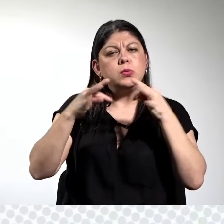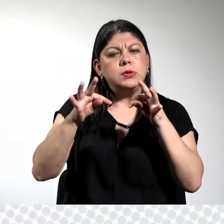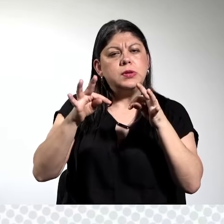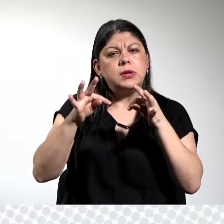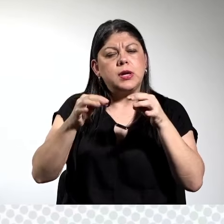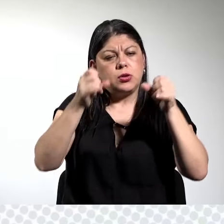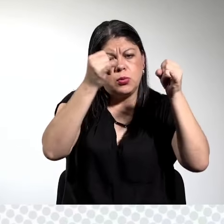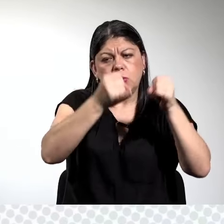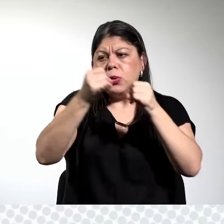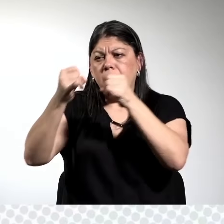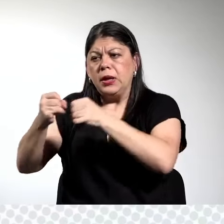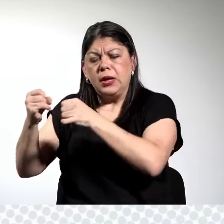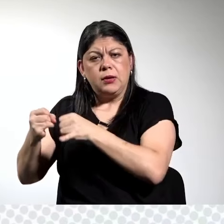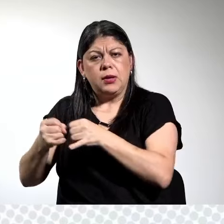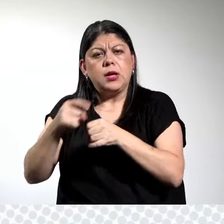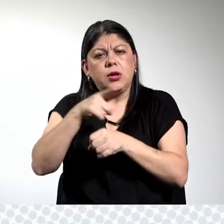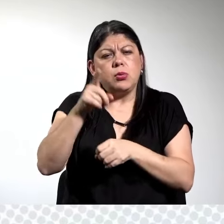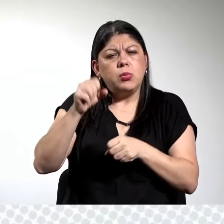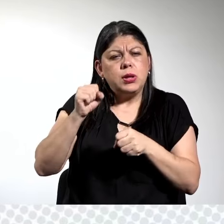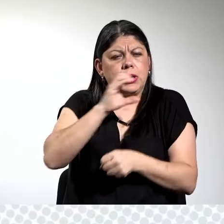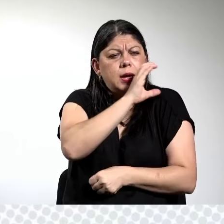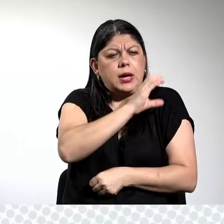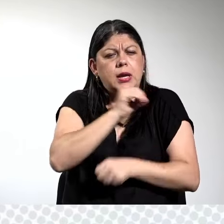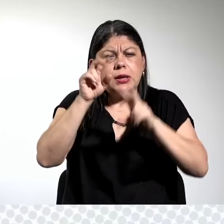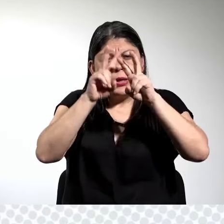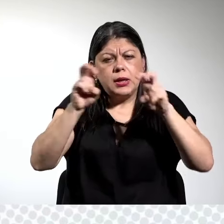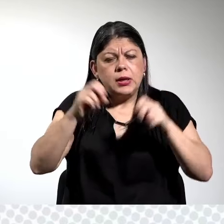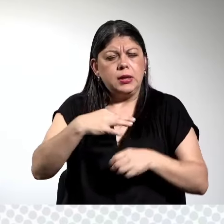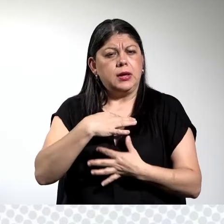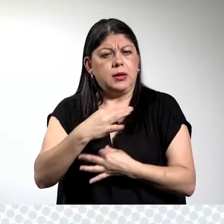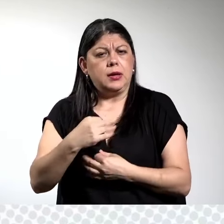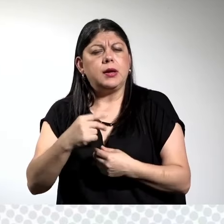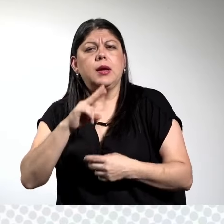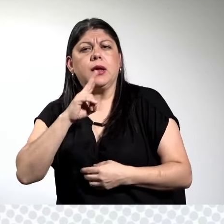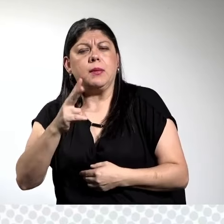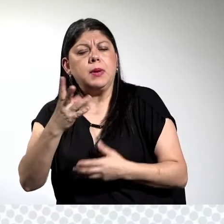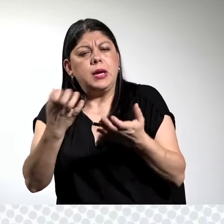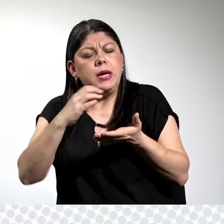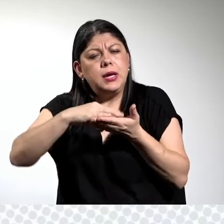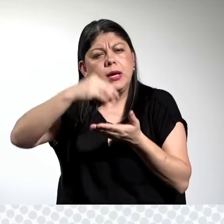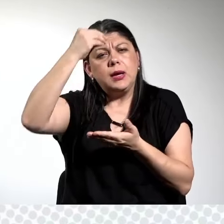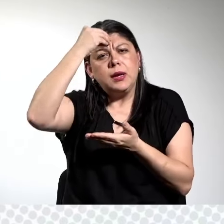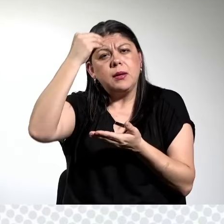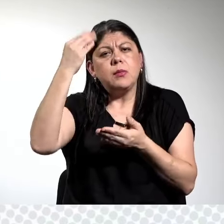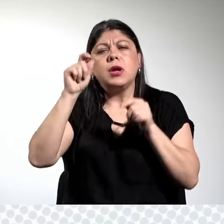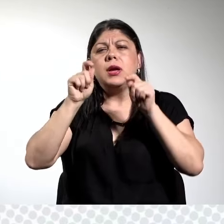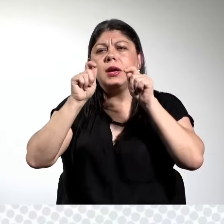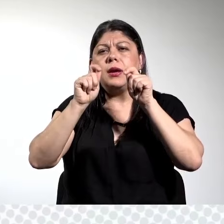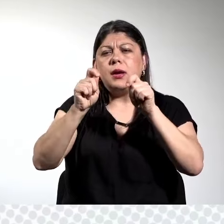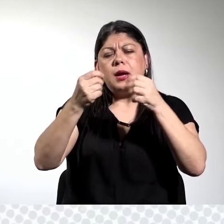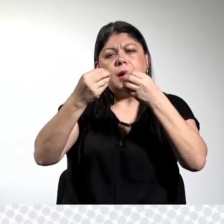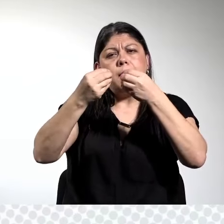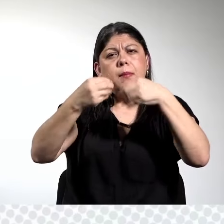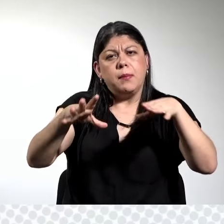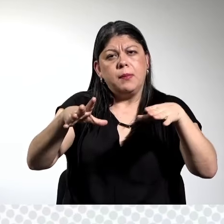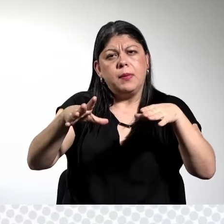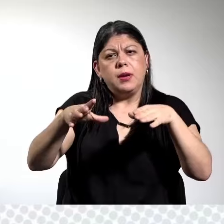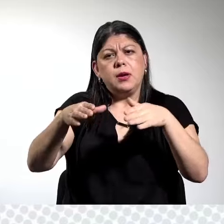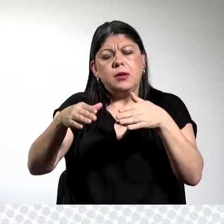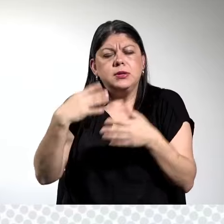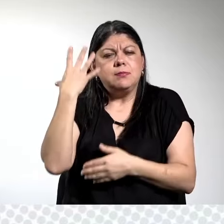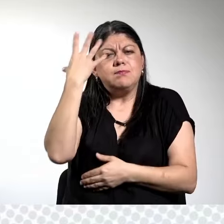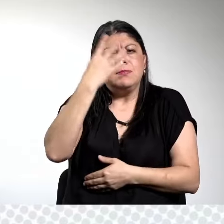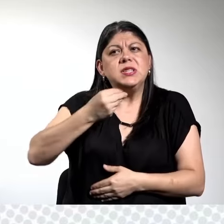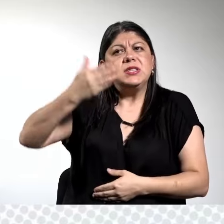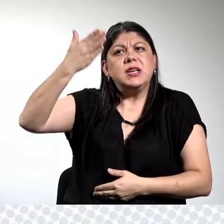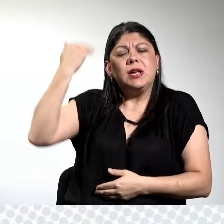trato individualizado, donde se tomen en cuenta sus características, sus intereses, que de verdad quieran aprender, porque el sistema educativo ha perdido esa belleza que